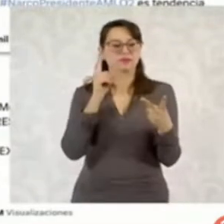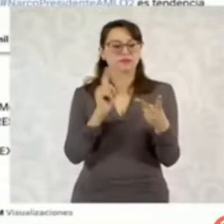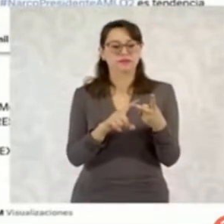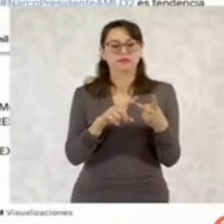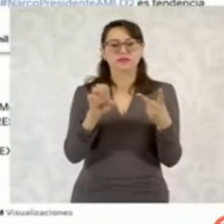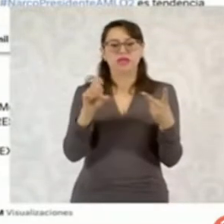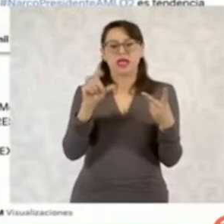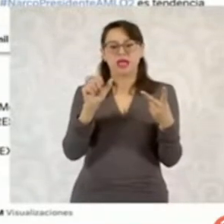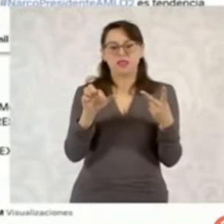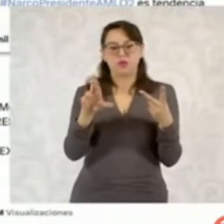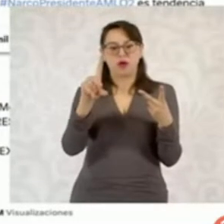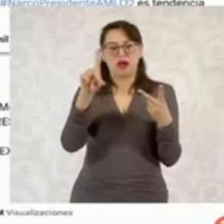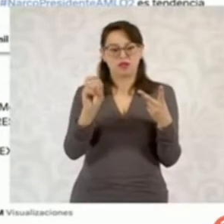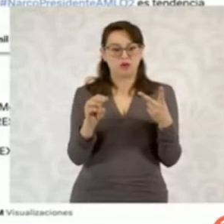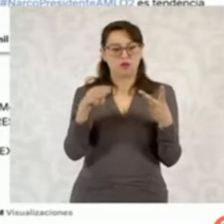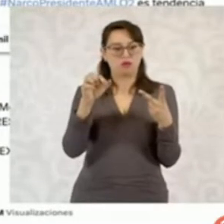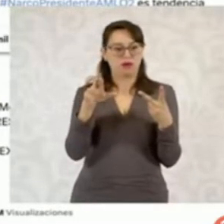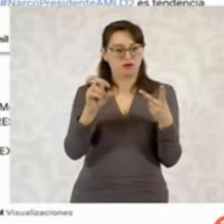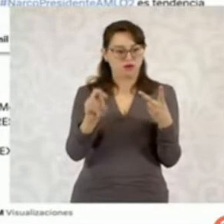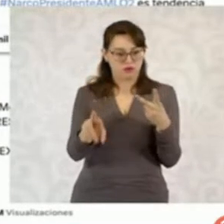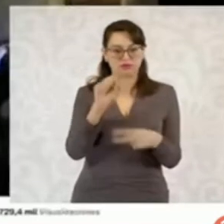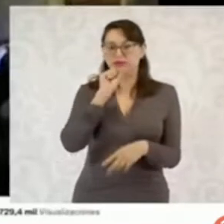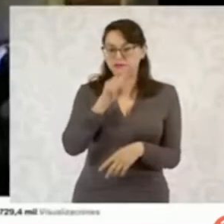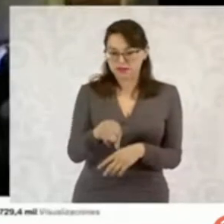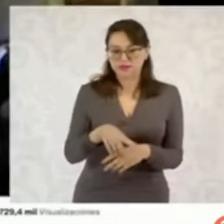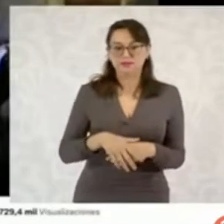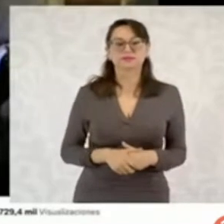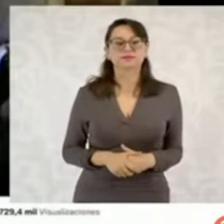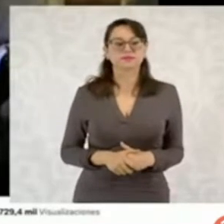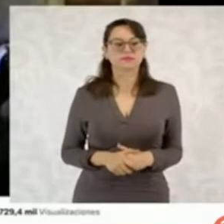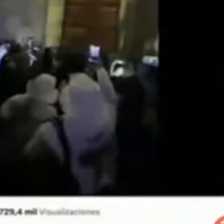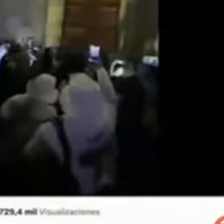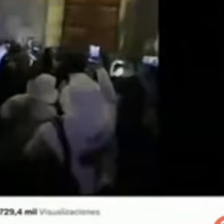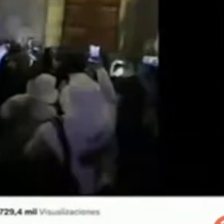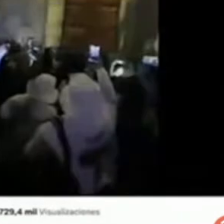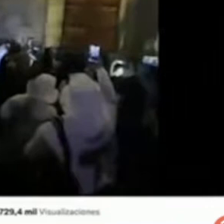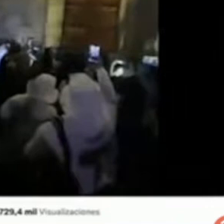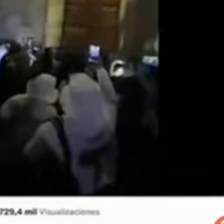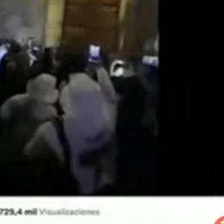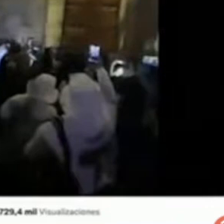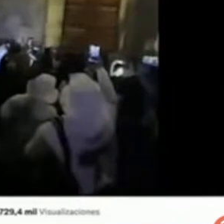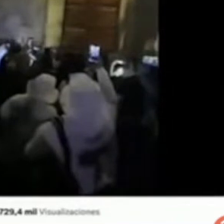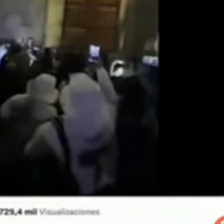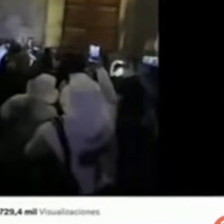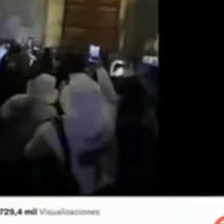y Eduardo Menoni. Y eso sería todo, presidente.